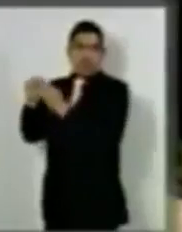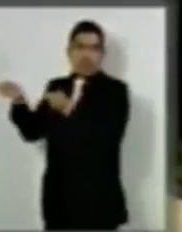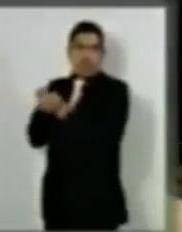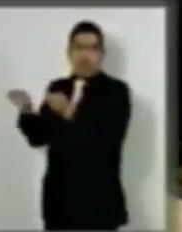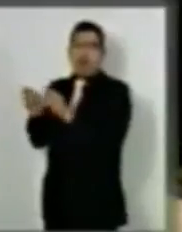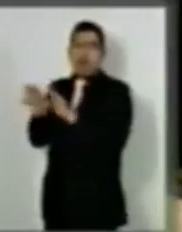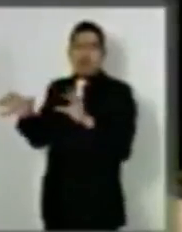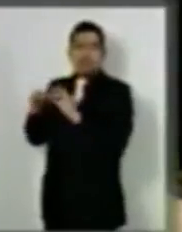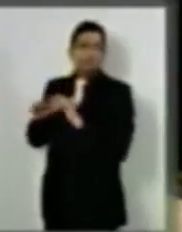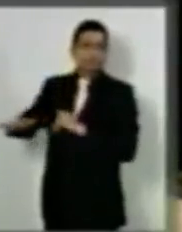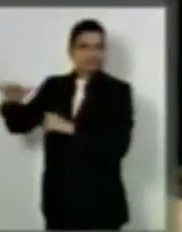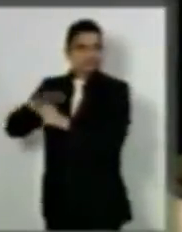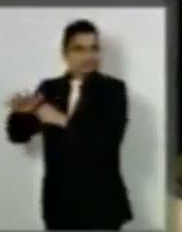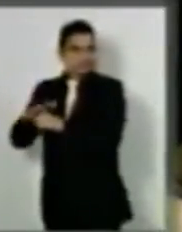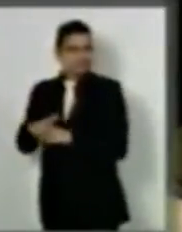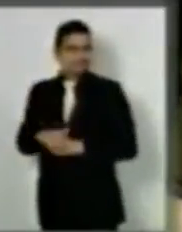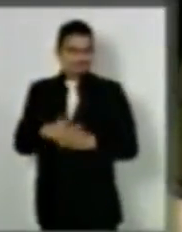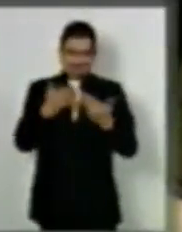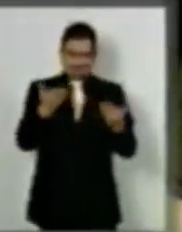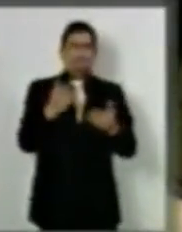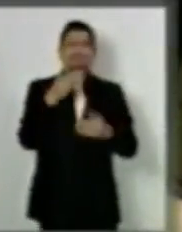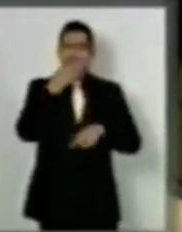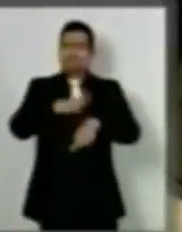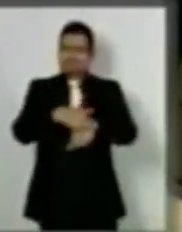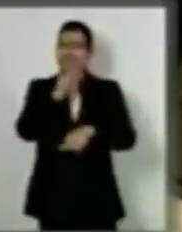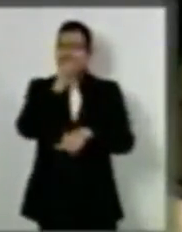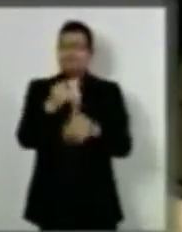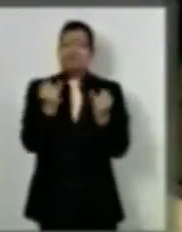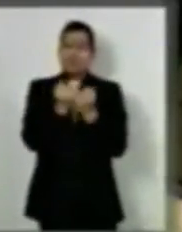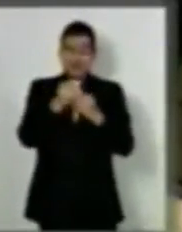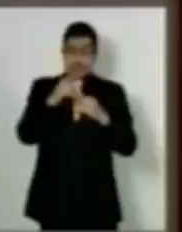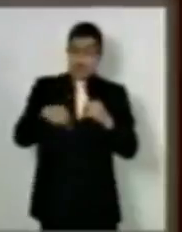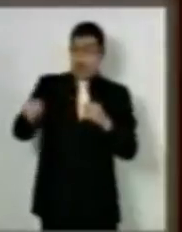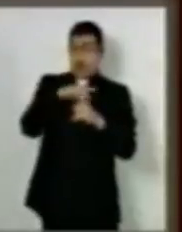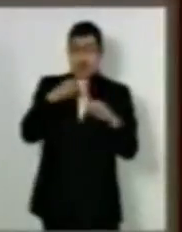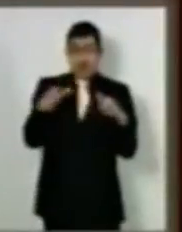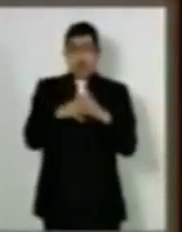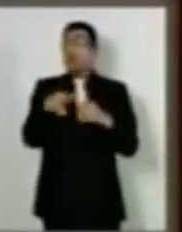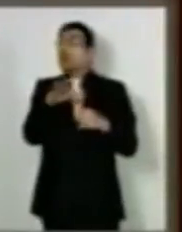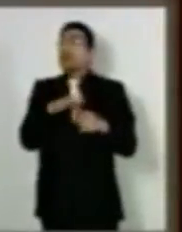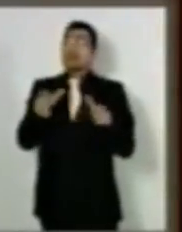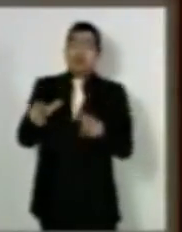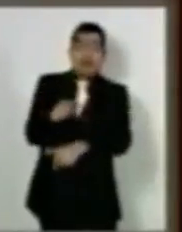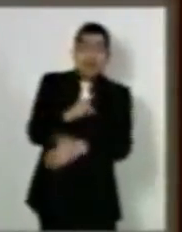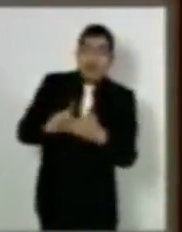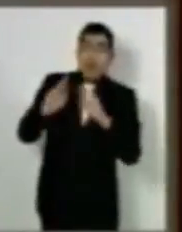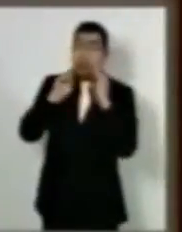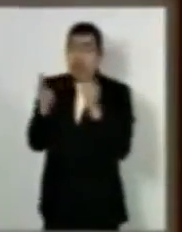de convencionalidad. Cabe mencionar que dentro de la guerra contra el crimen